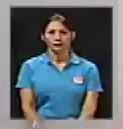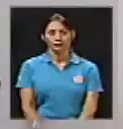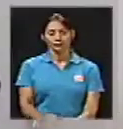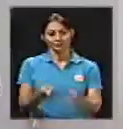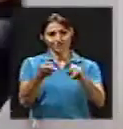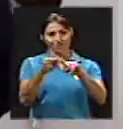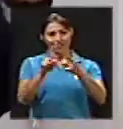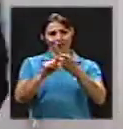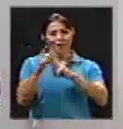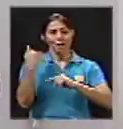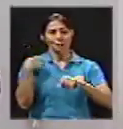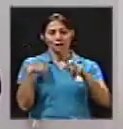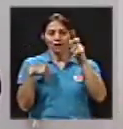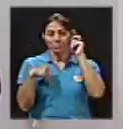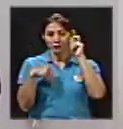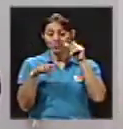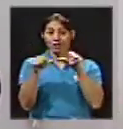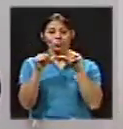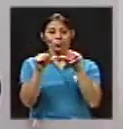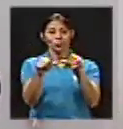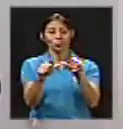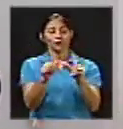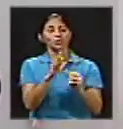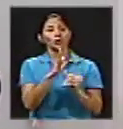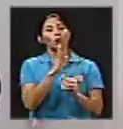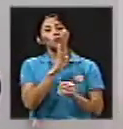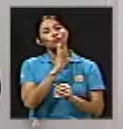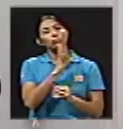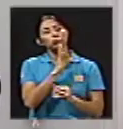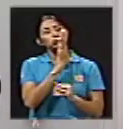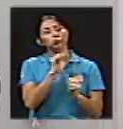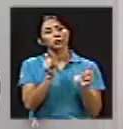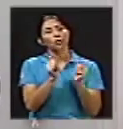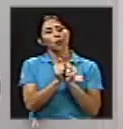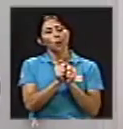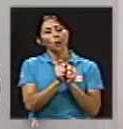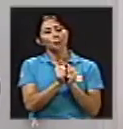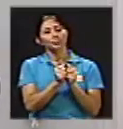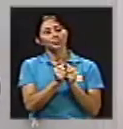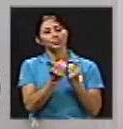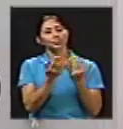Continuamos, amigas y amigos, conversando con